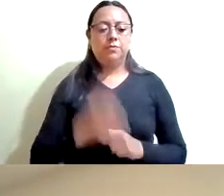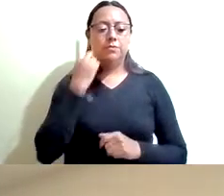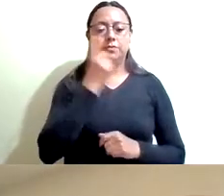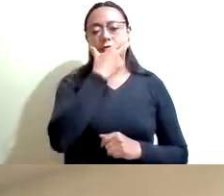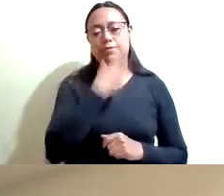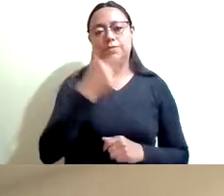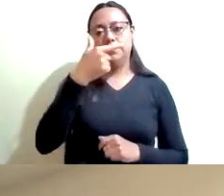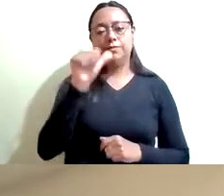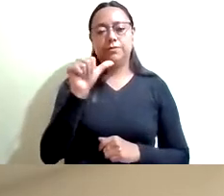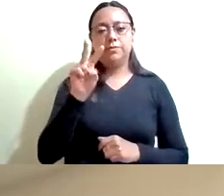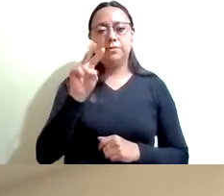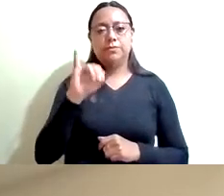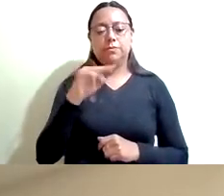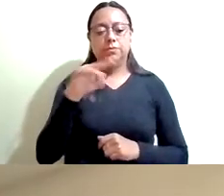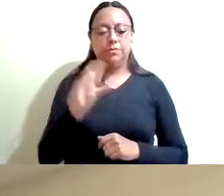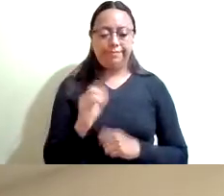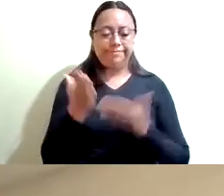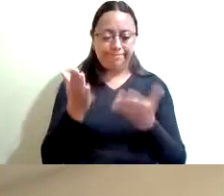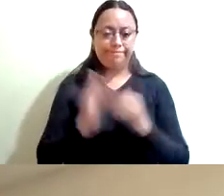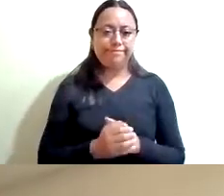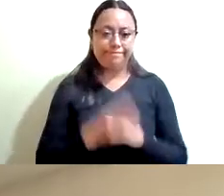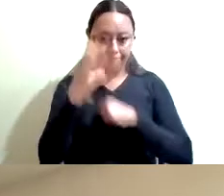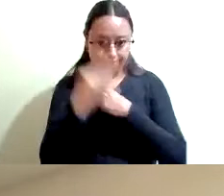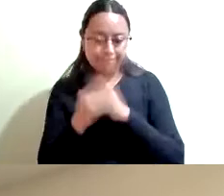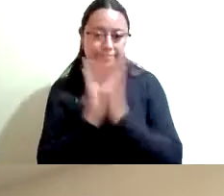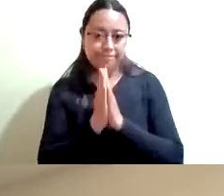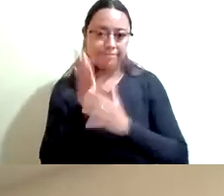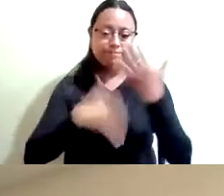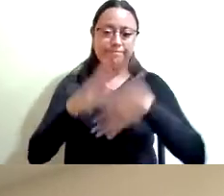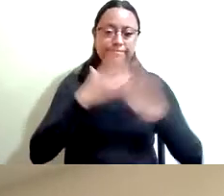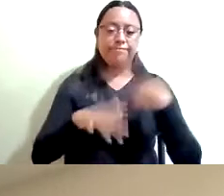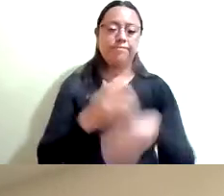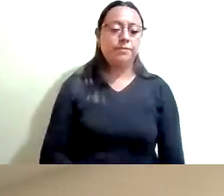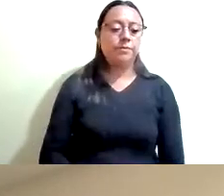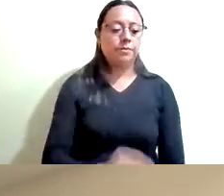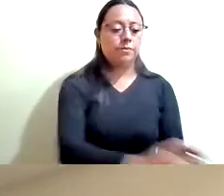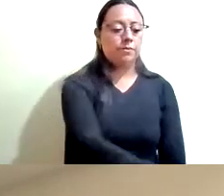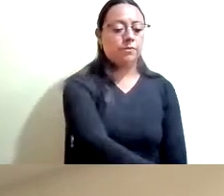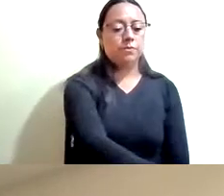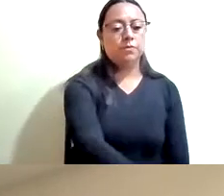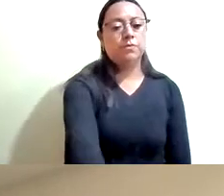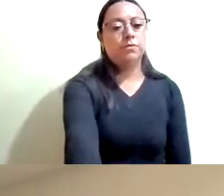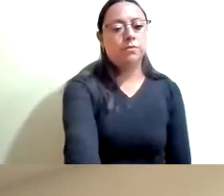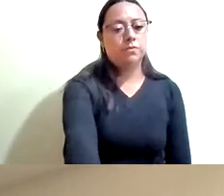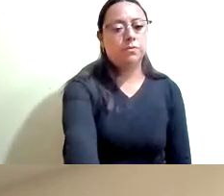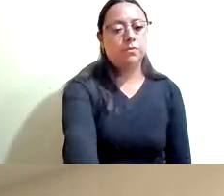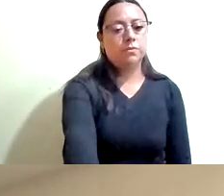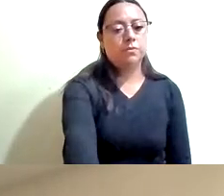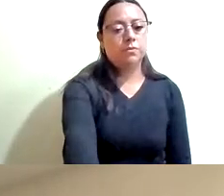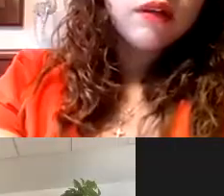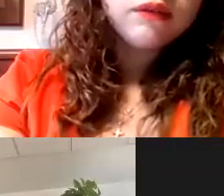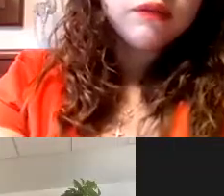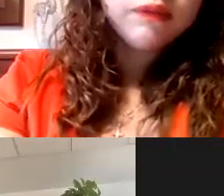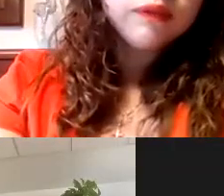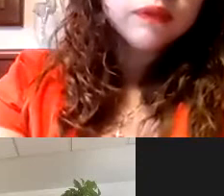Gaviño. Si me permite el uso de la palabra. Sí, adelante. Sí, sobre este punto que señala